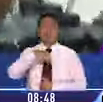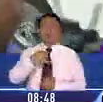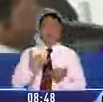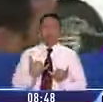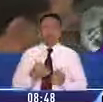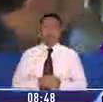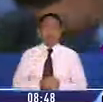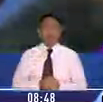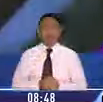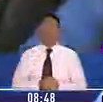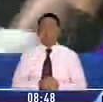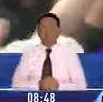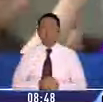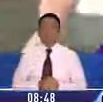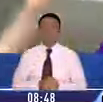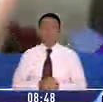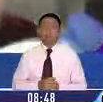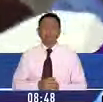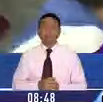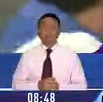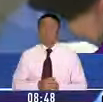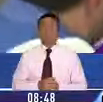este momento las autoridades.